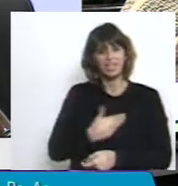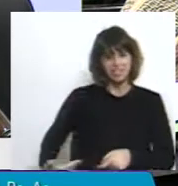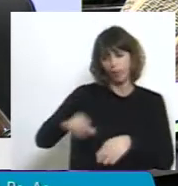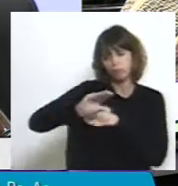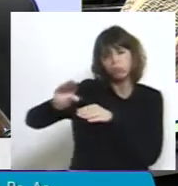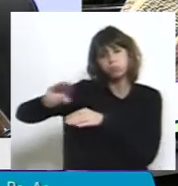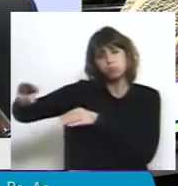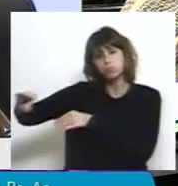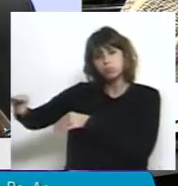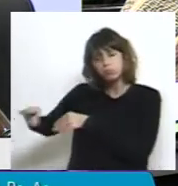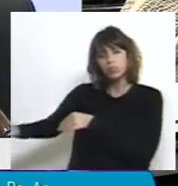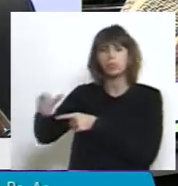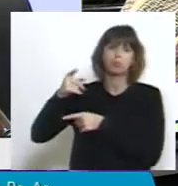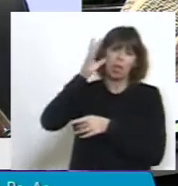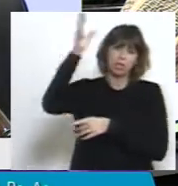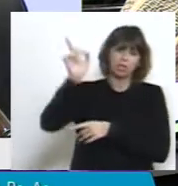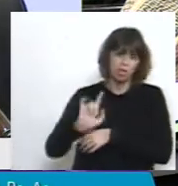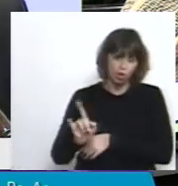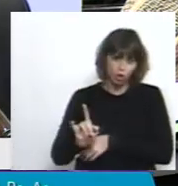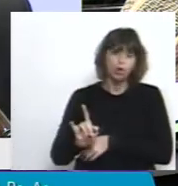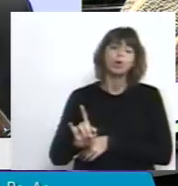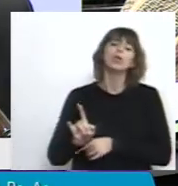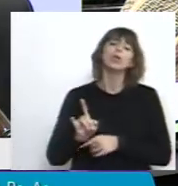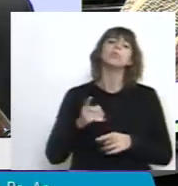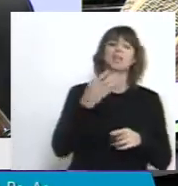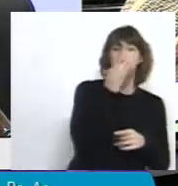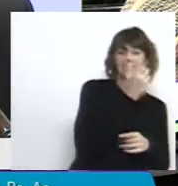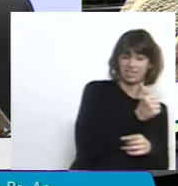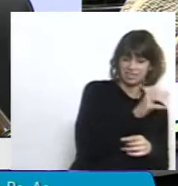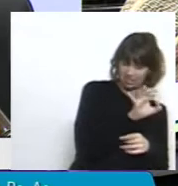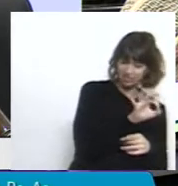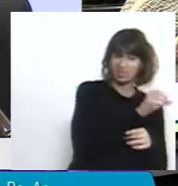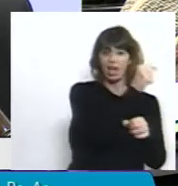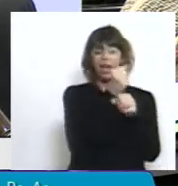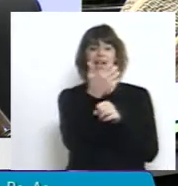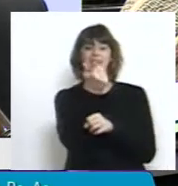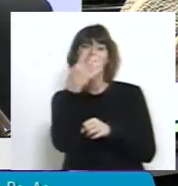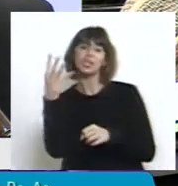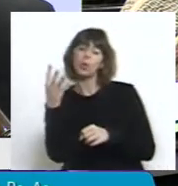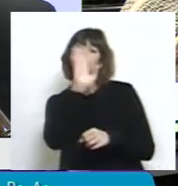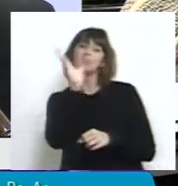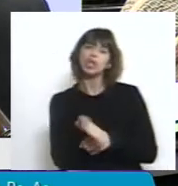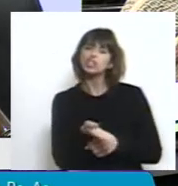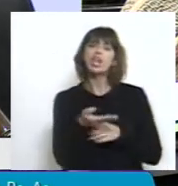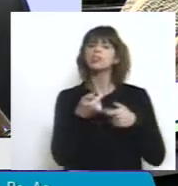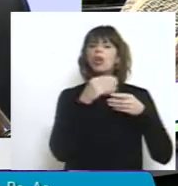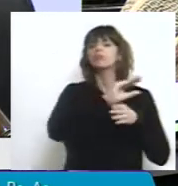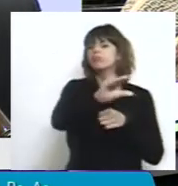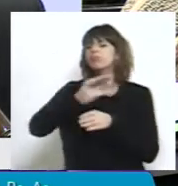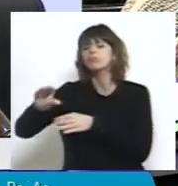cuales a lo largo de todos estos años el 60 al 64% fluctuante fueron servicios sociales.